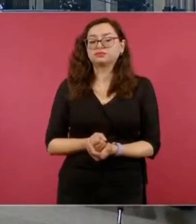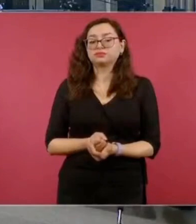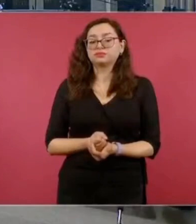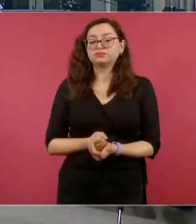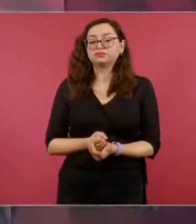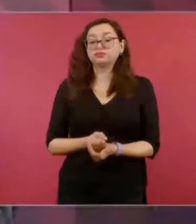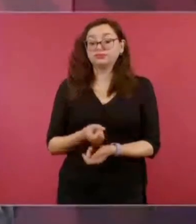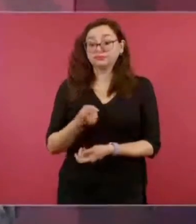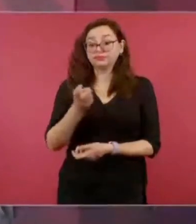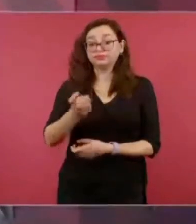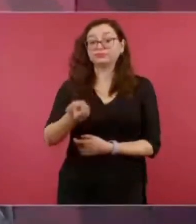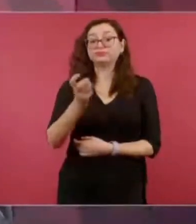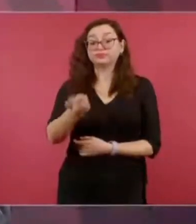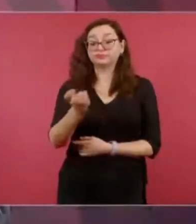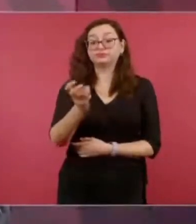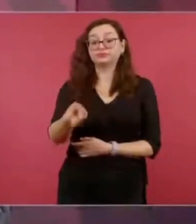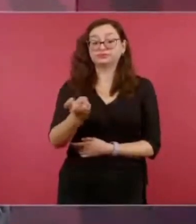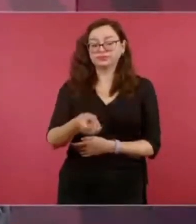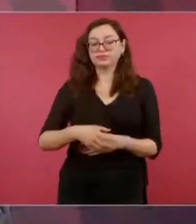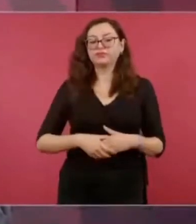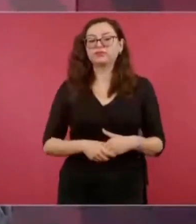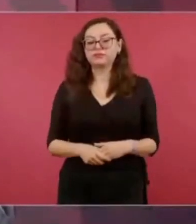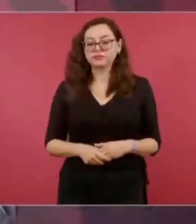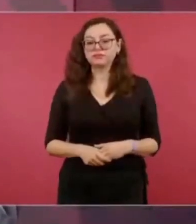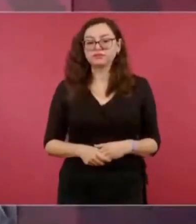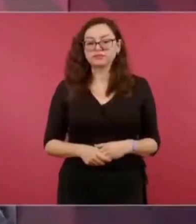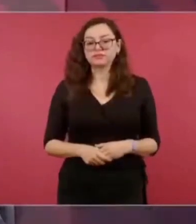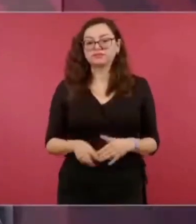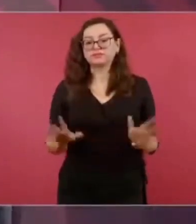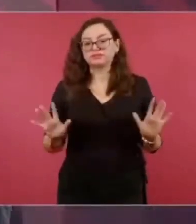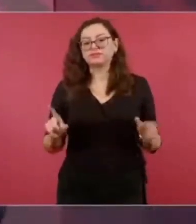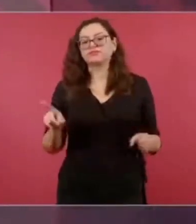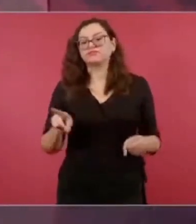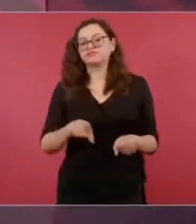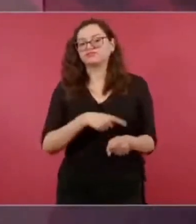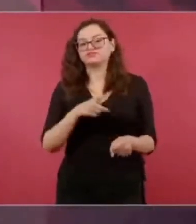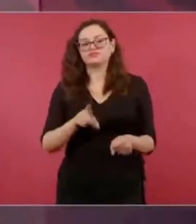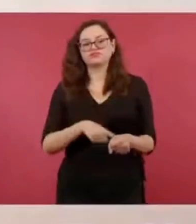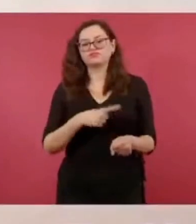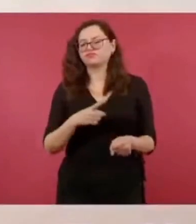Eso, ¿eh? Pero yo digo refresco, pero ¿cómo?